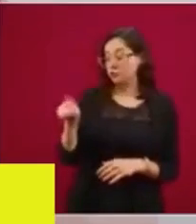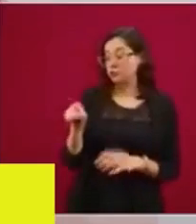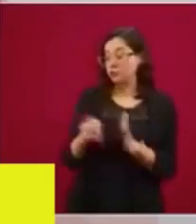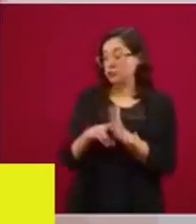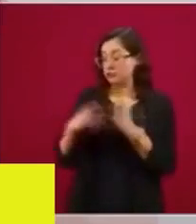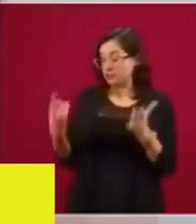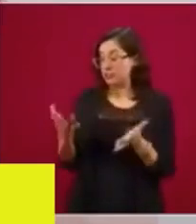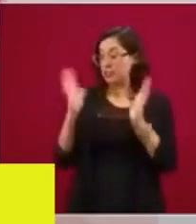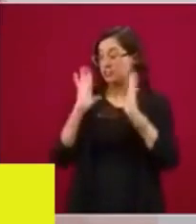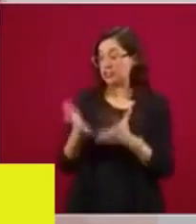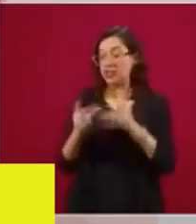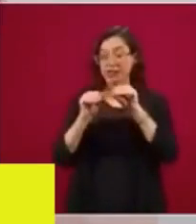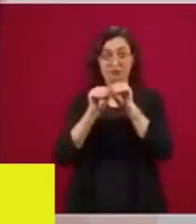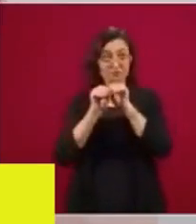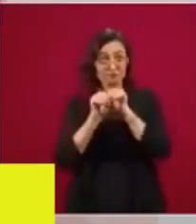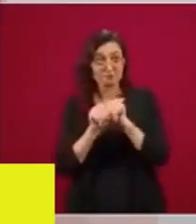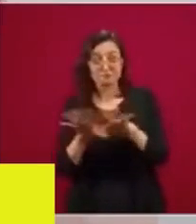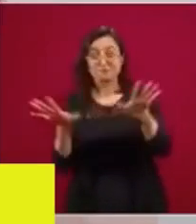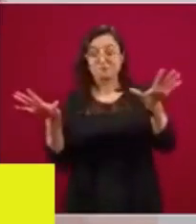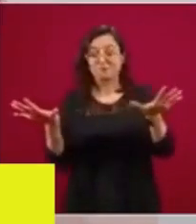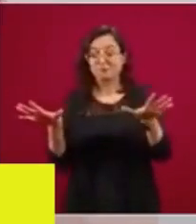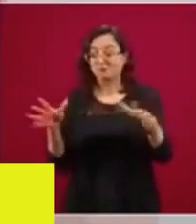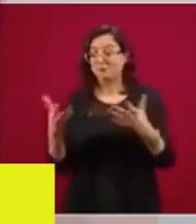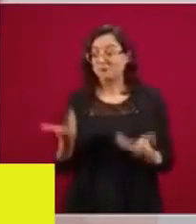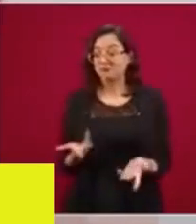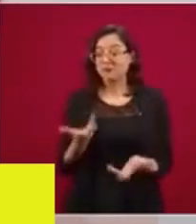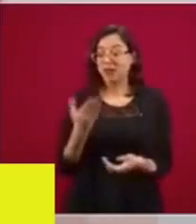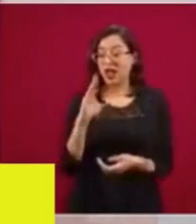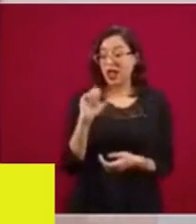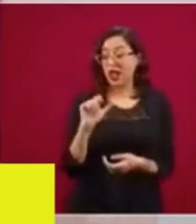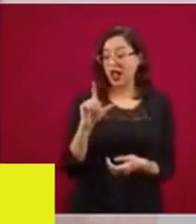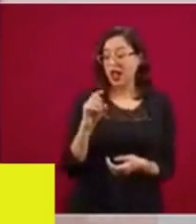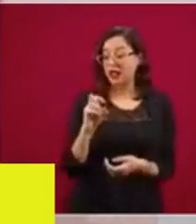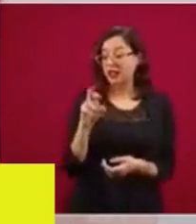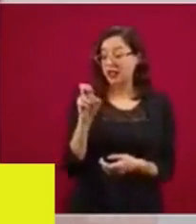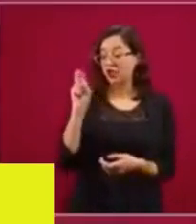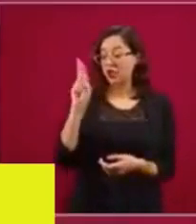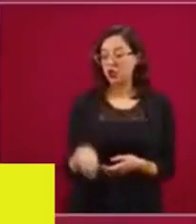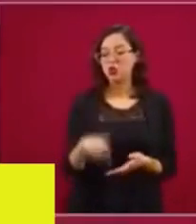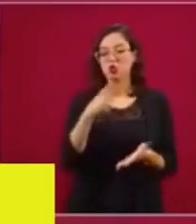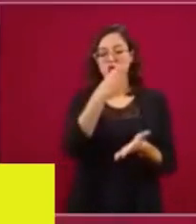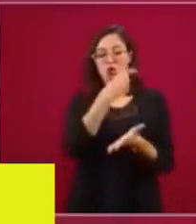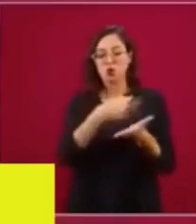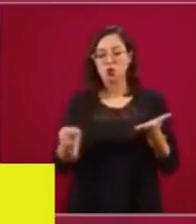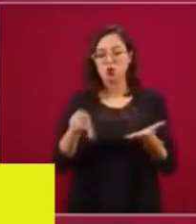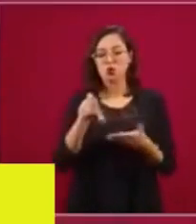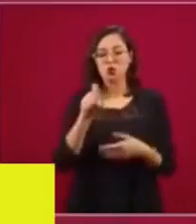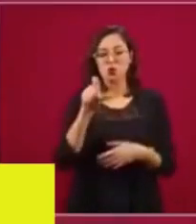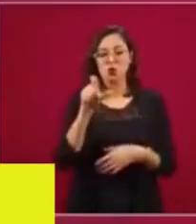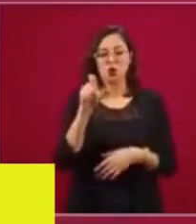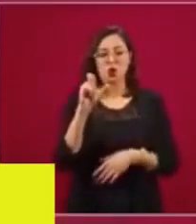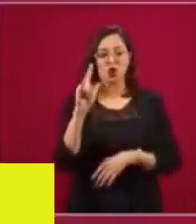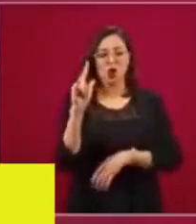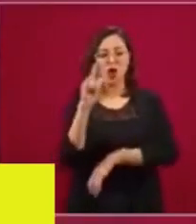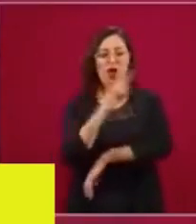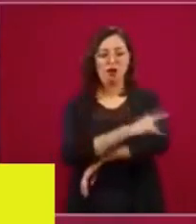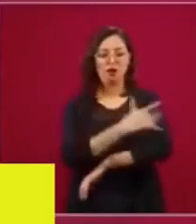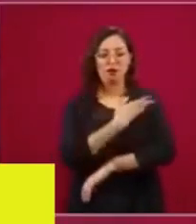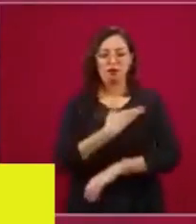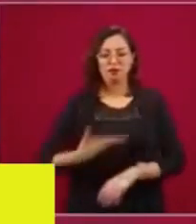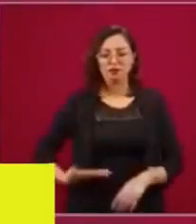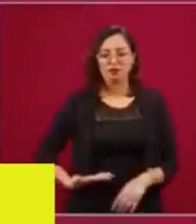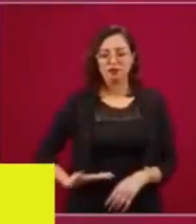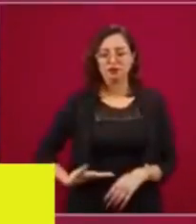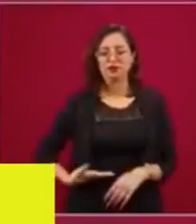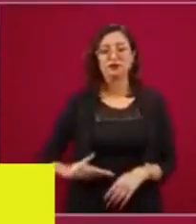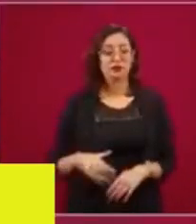que Calderón le dejó comprado el avión presidencial a Peña. Sí, ya se